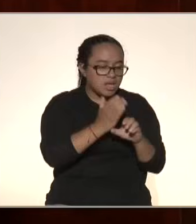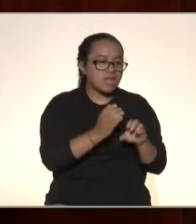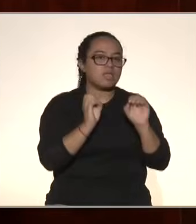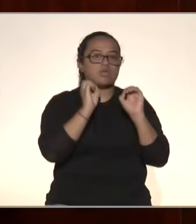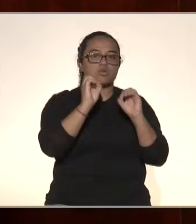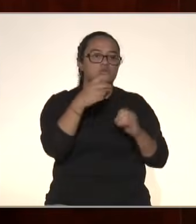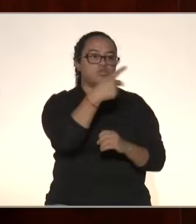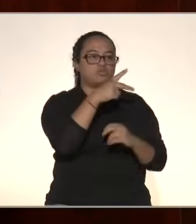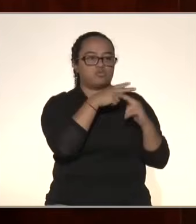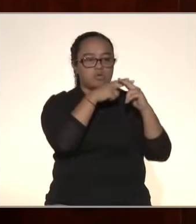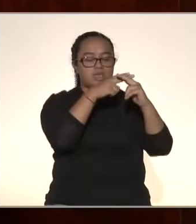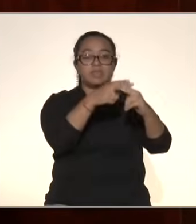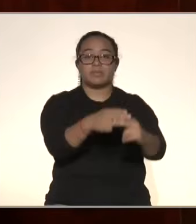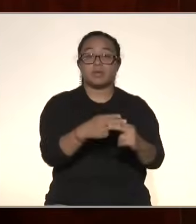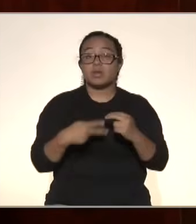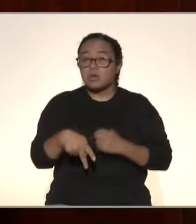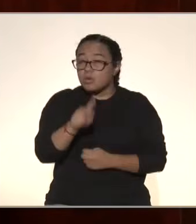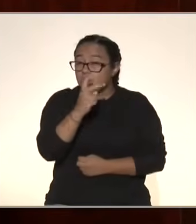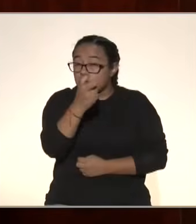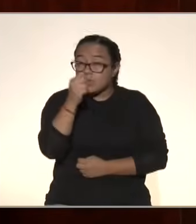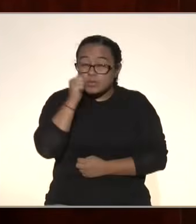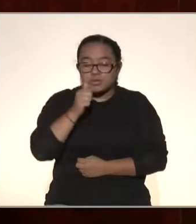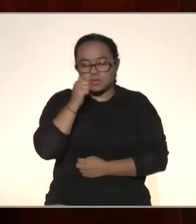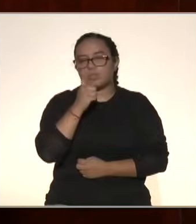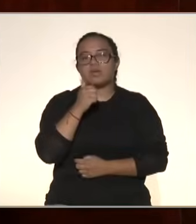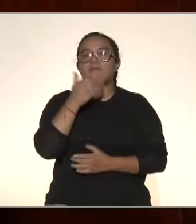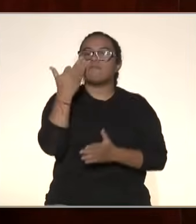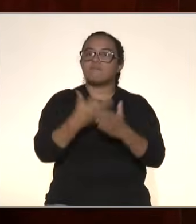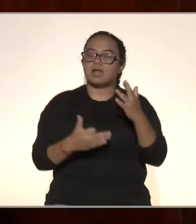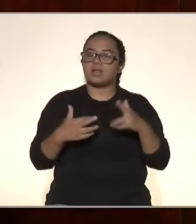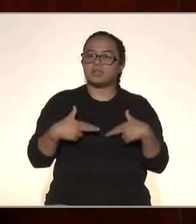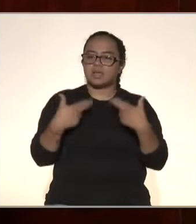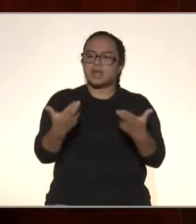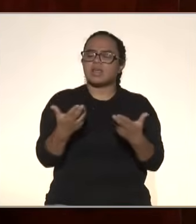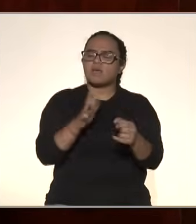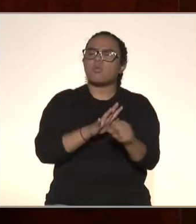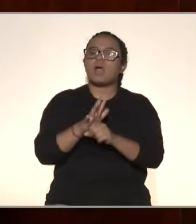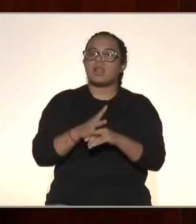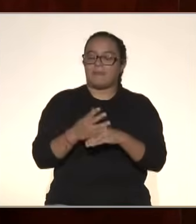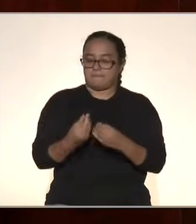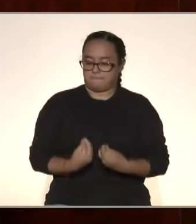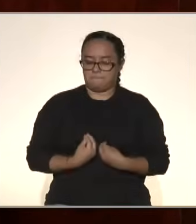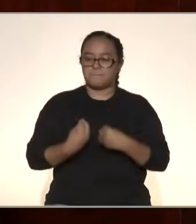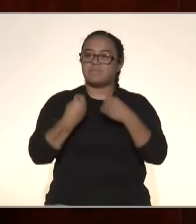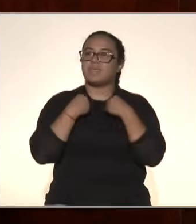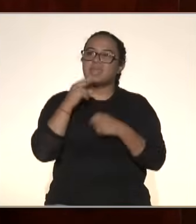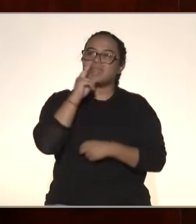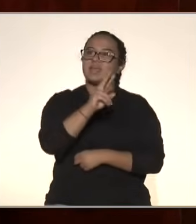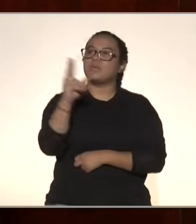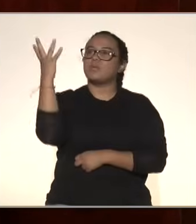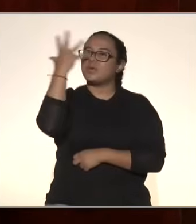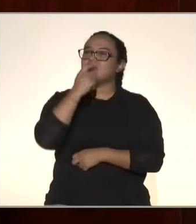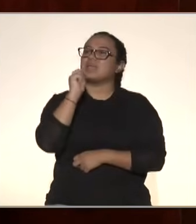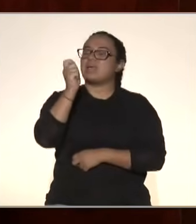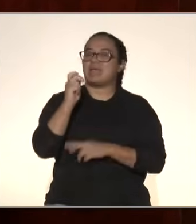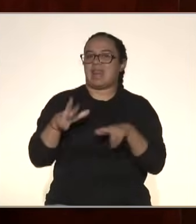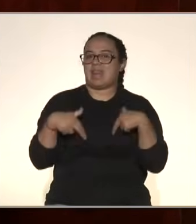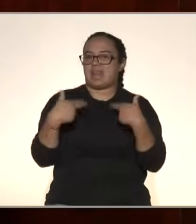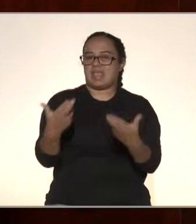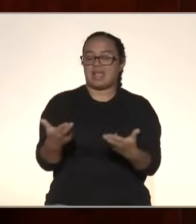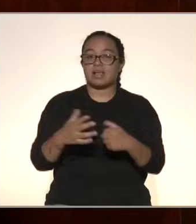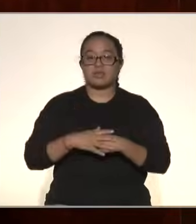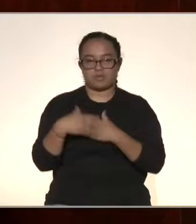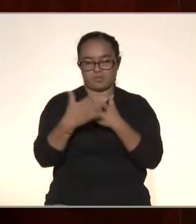aniversario de alguien. Pero no siempre es así. A veces no hablamos sobre los regalos que nos da la vida. Y de eso vamos a hablar la siguiente semana.